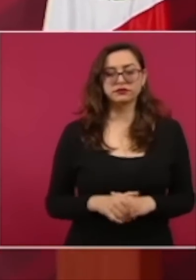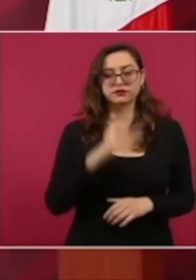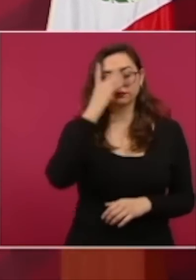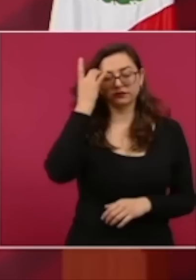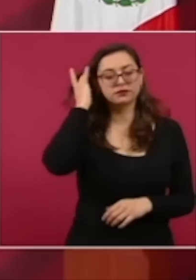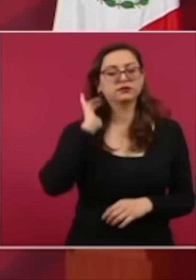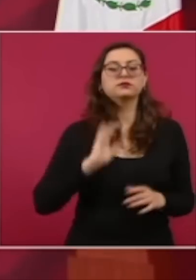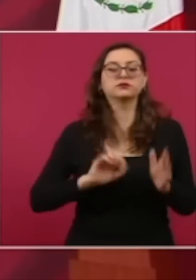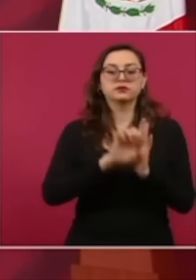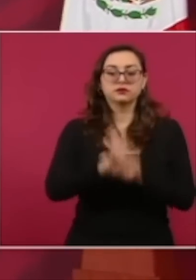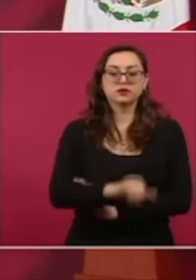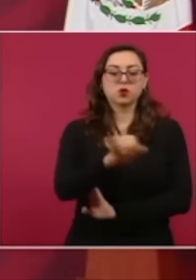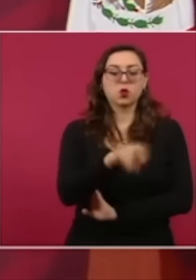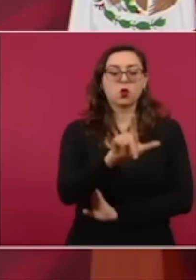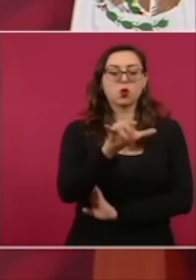Julio Urias, por ejemplo.